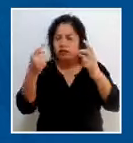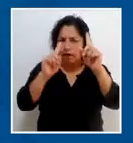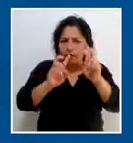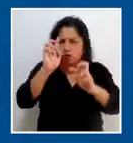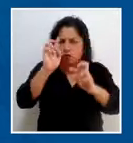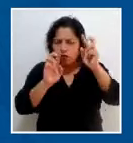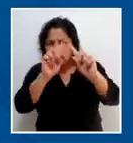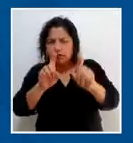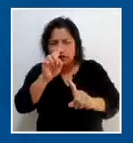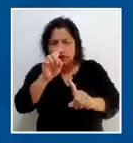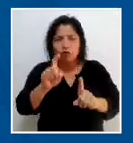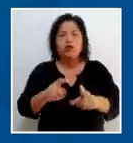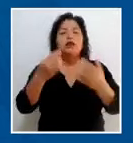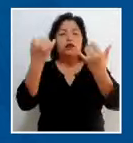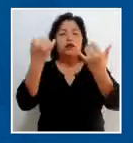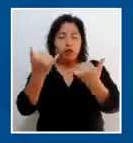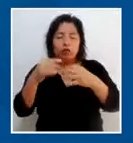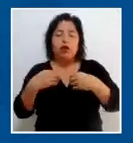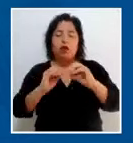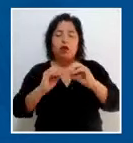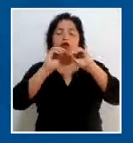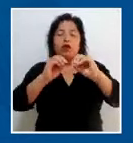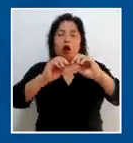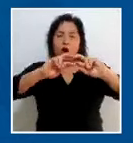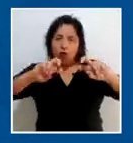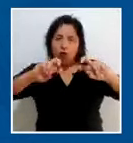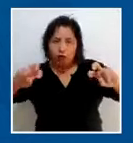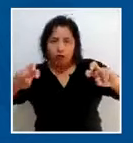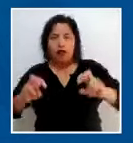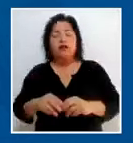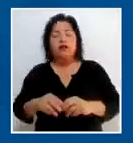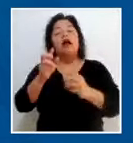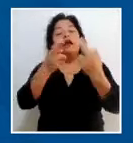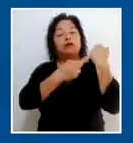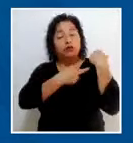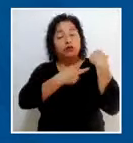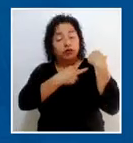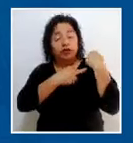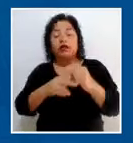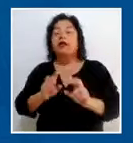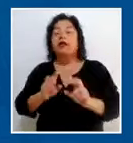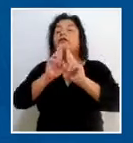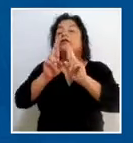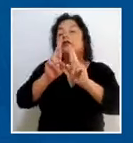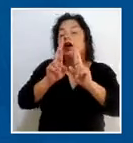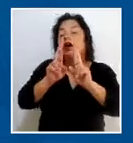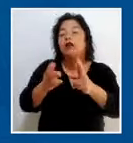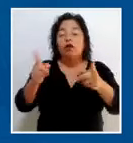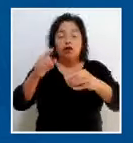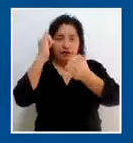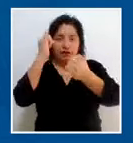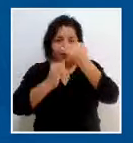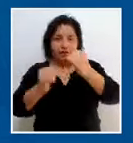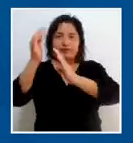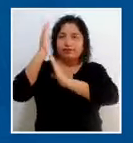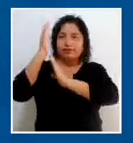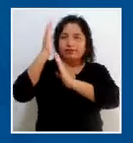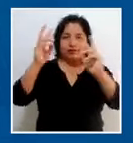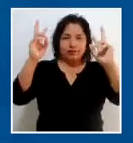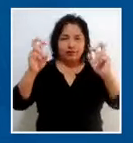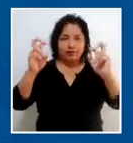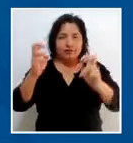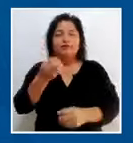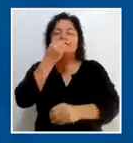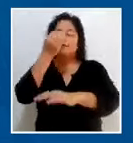que desarrollaremos, pueden dejarnos sus comentarios que la especialista los responderá en vivo al finalizar, ¿no?, el rol de preguntas. Doctora